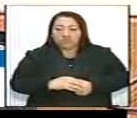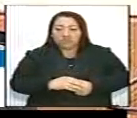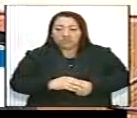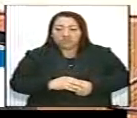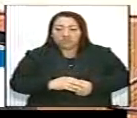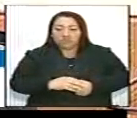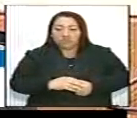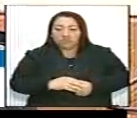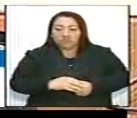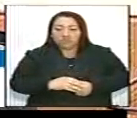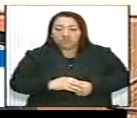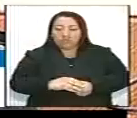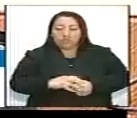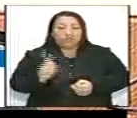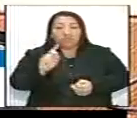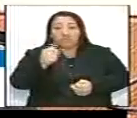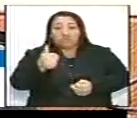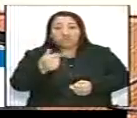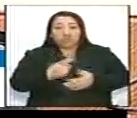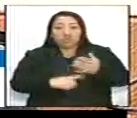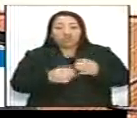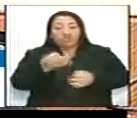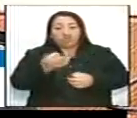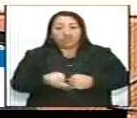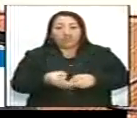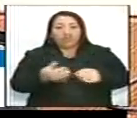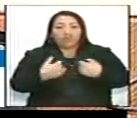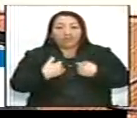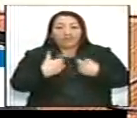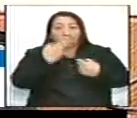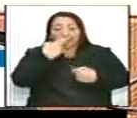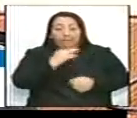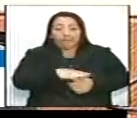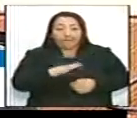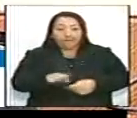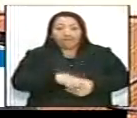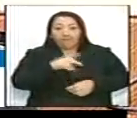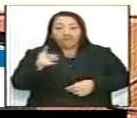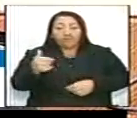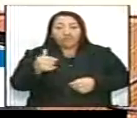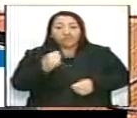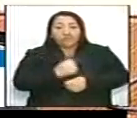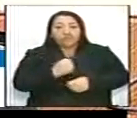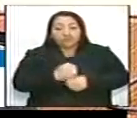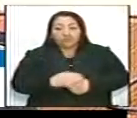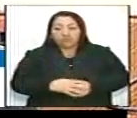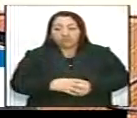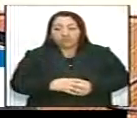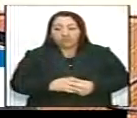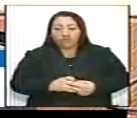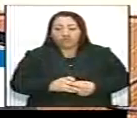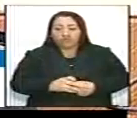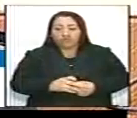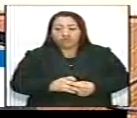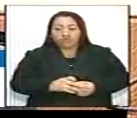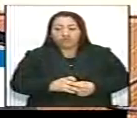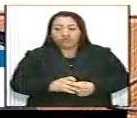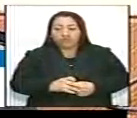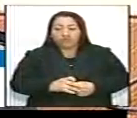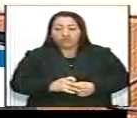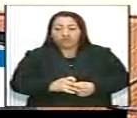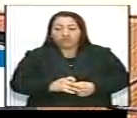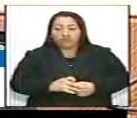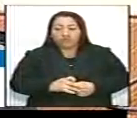las óptimas y que hacen que tengamos a niños que van por algún otro factor al establecimiento de salud, pero